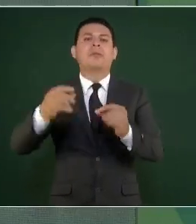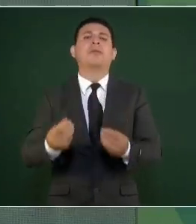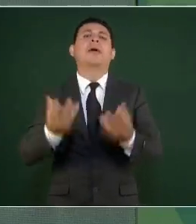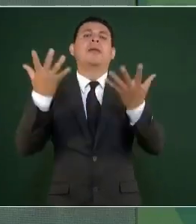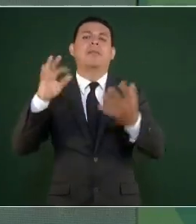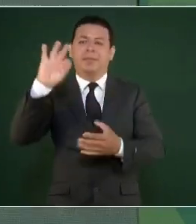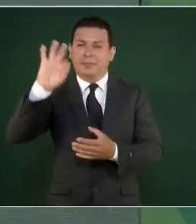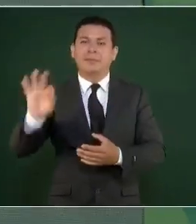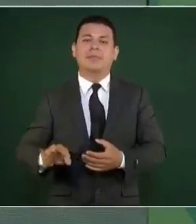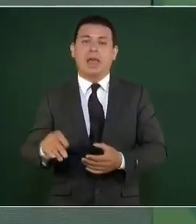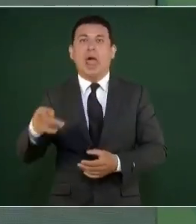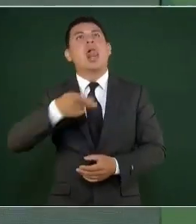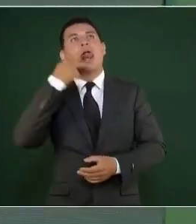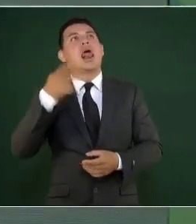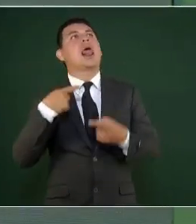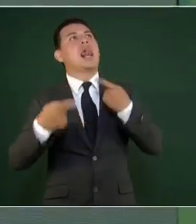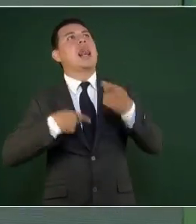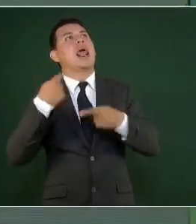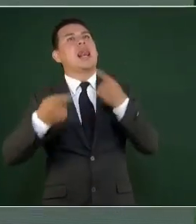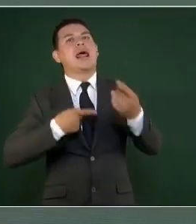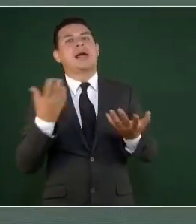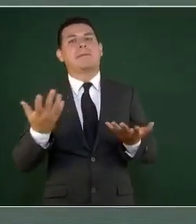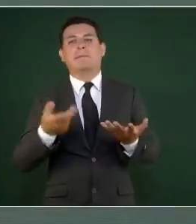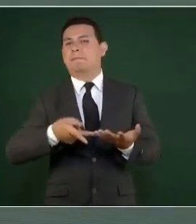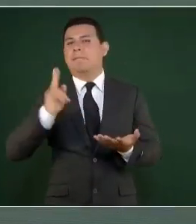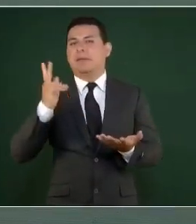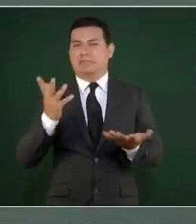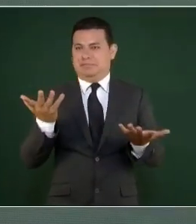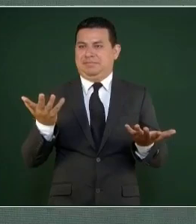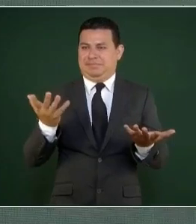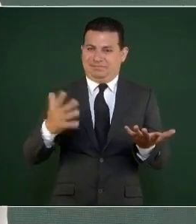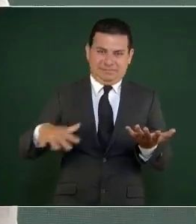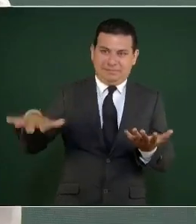Porque imagínense gastarse millones de pesos,